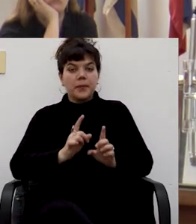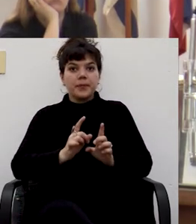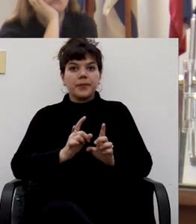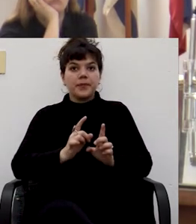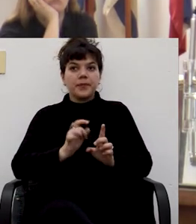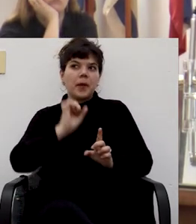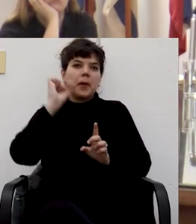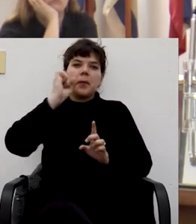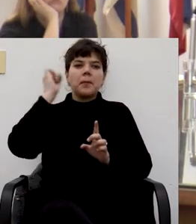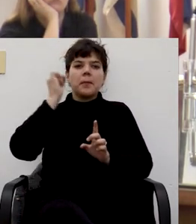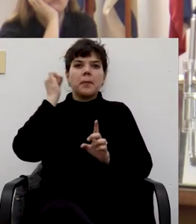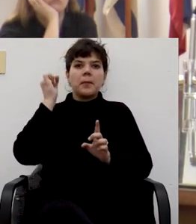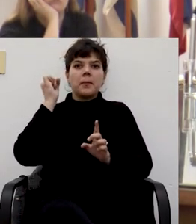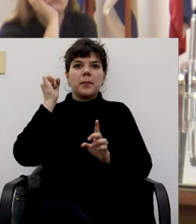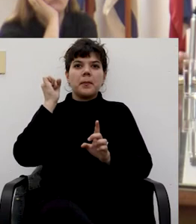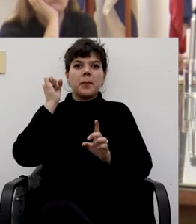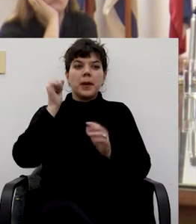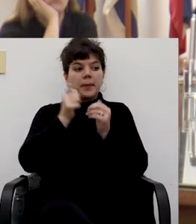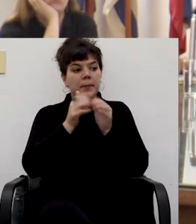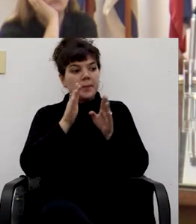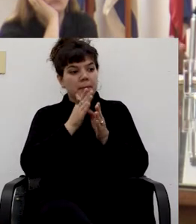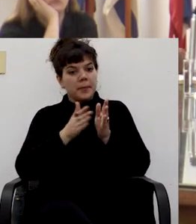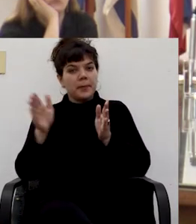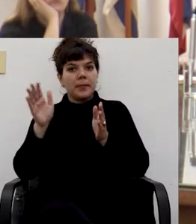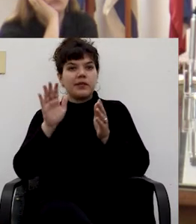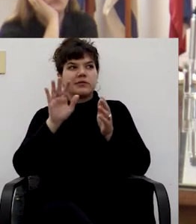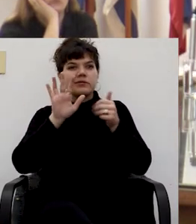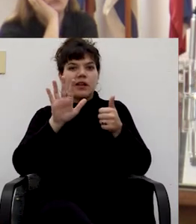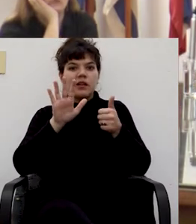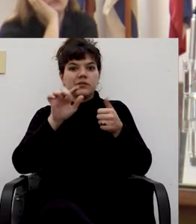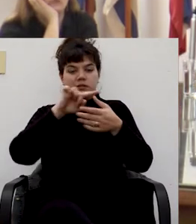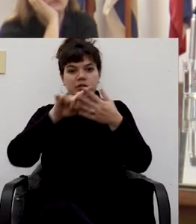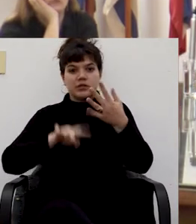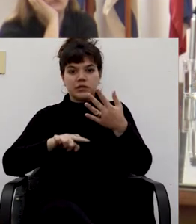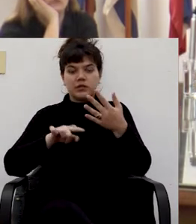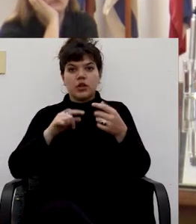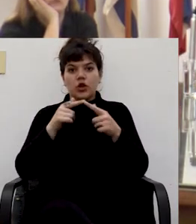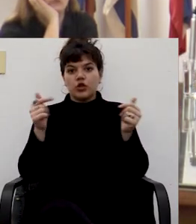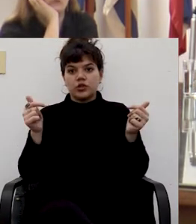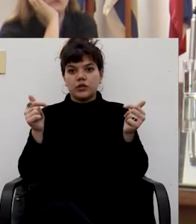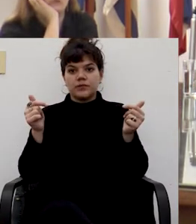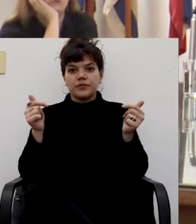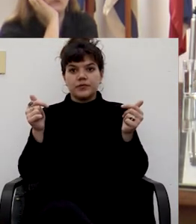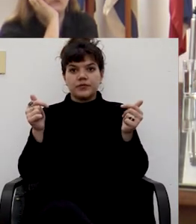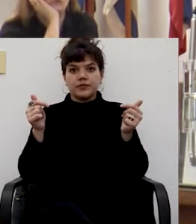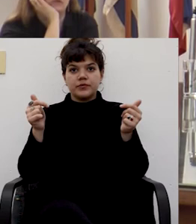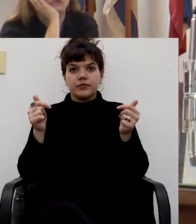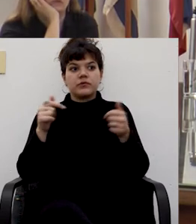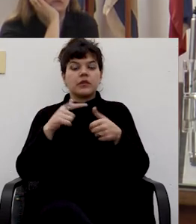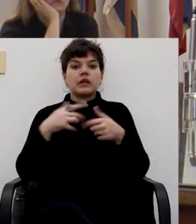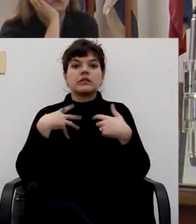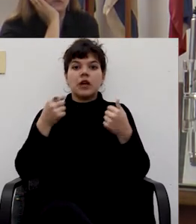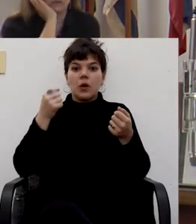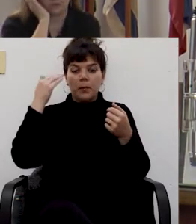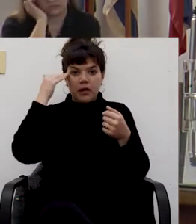fundamentalmente a partir de 6 ejes, ¿no? La salud mental, por